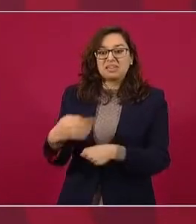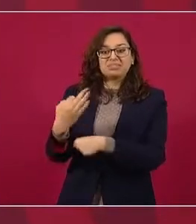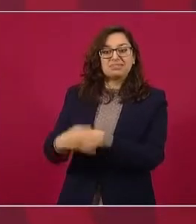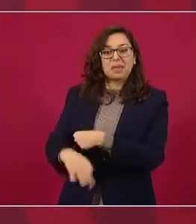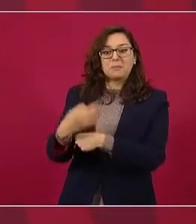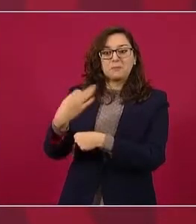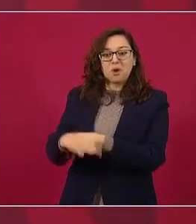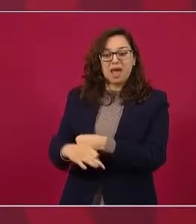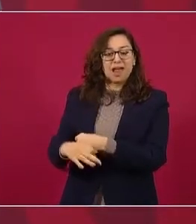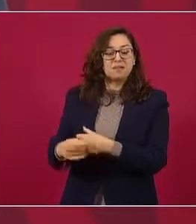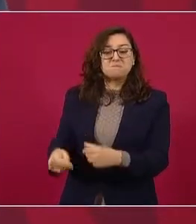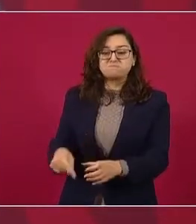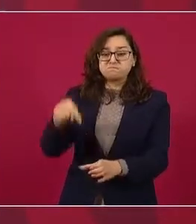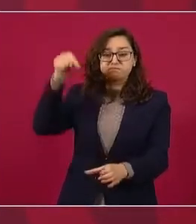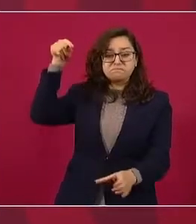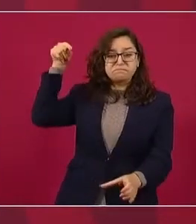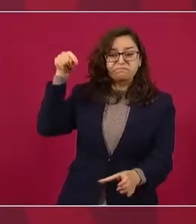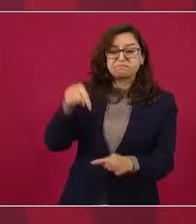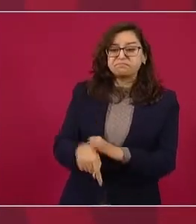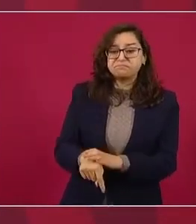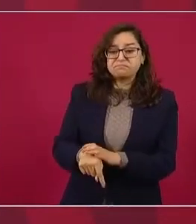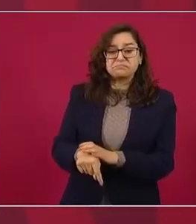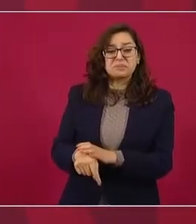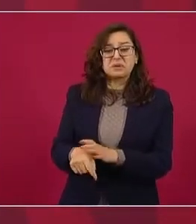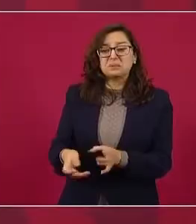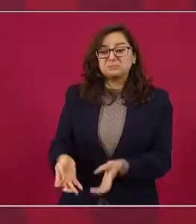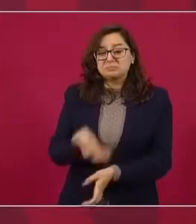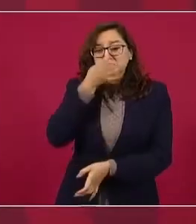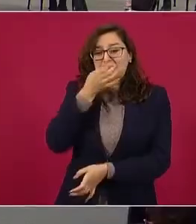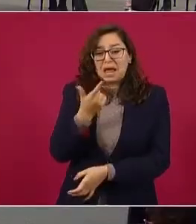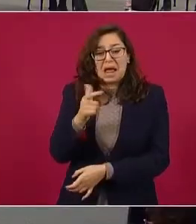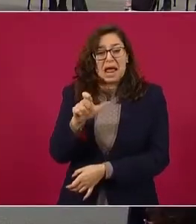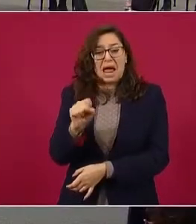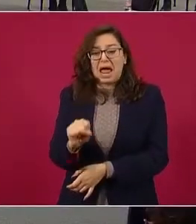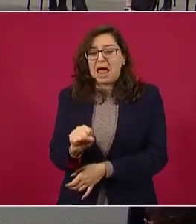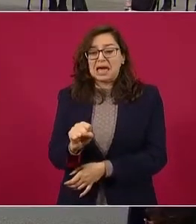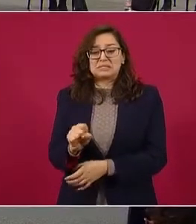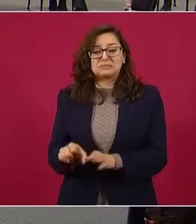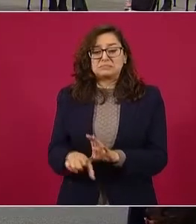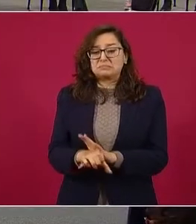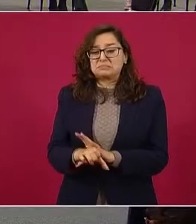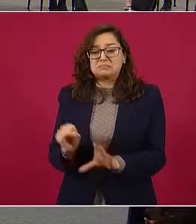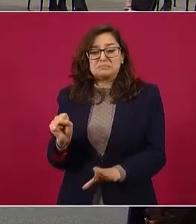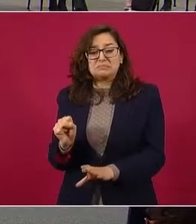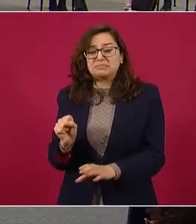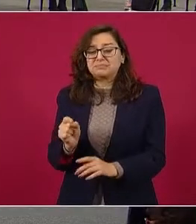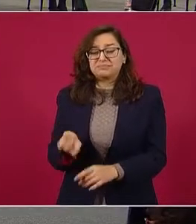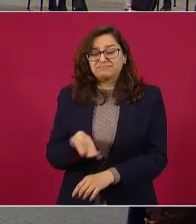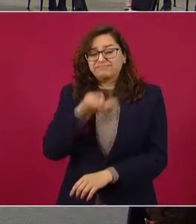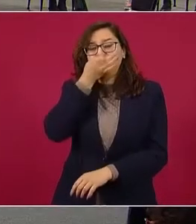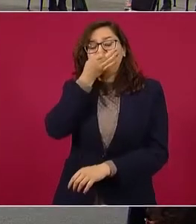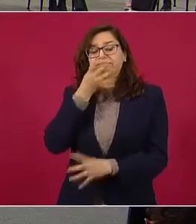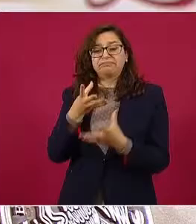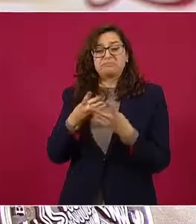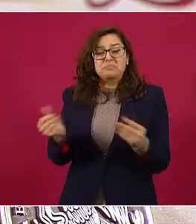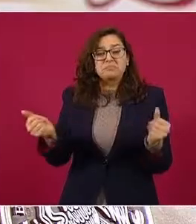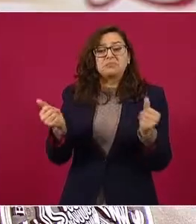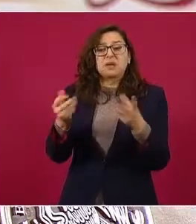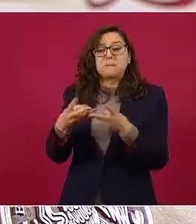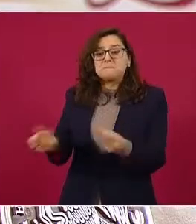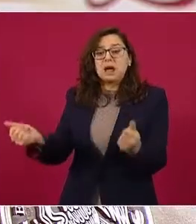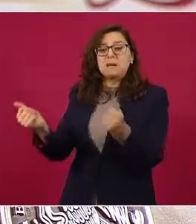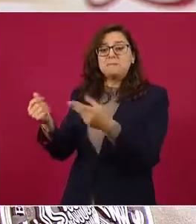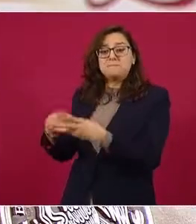que se perforaban, duraban produciendo muy poca cantidad durante muy pocos meses, pero el negocio